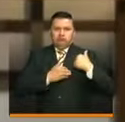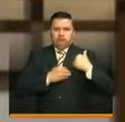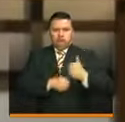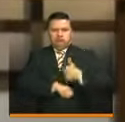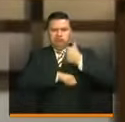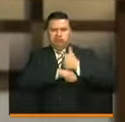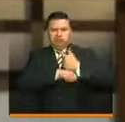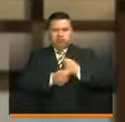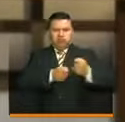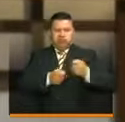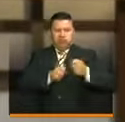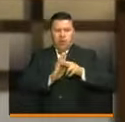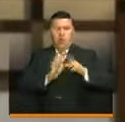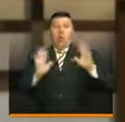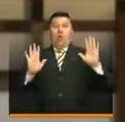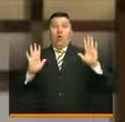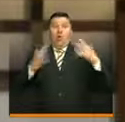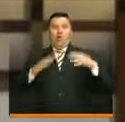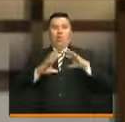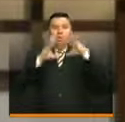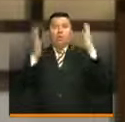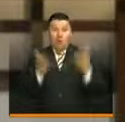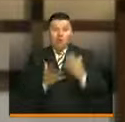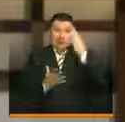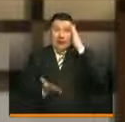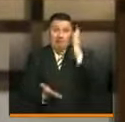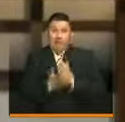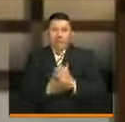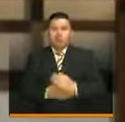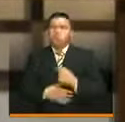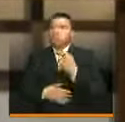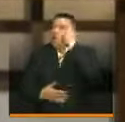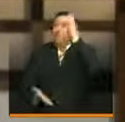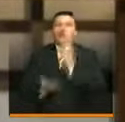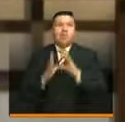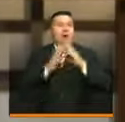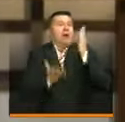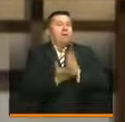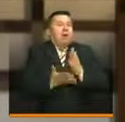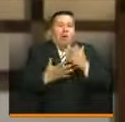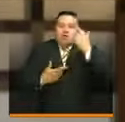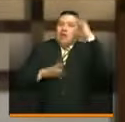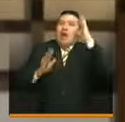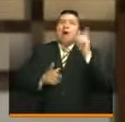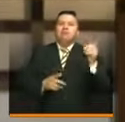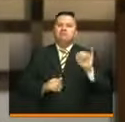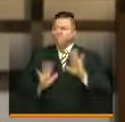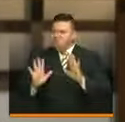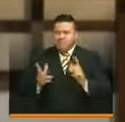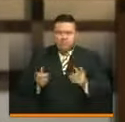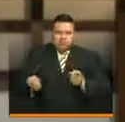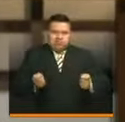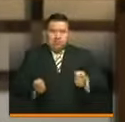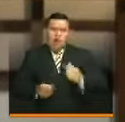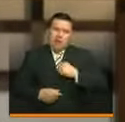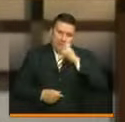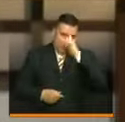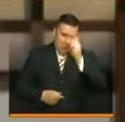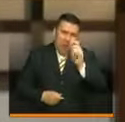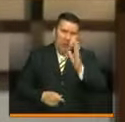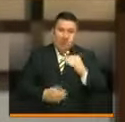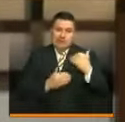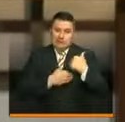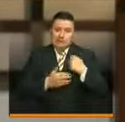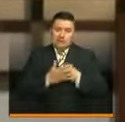situación que es inédita, que es global, que nadie la esperaba en el mundo y que por lo mismo administrarla es un verdadero